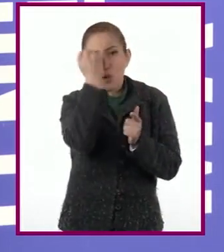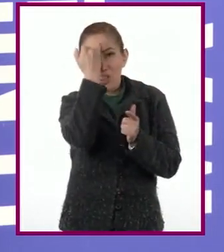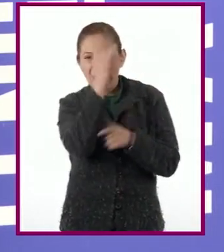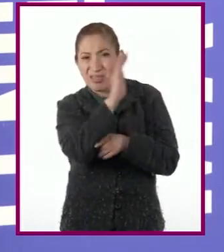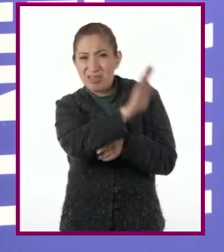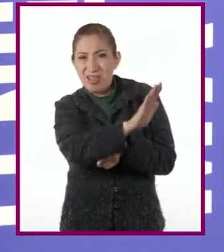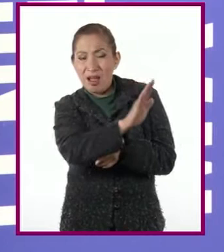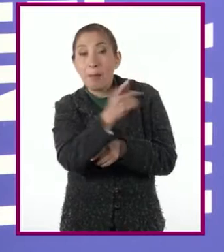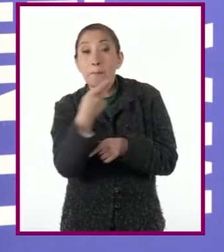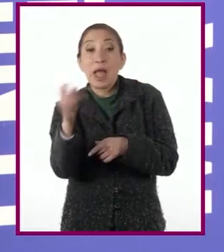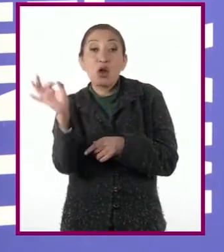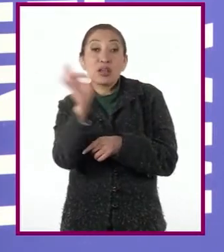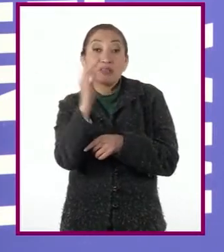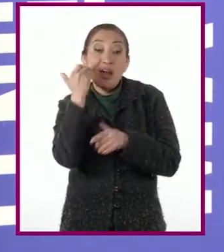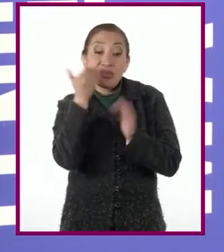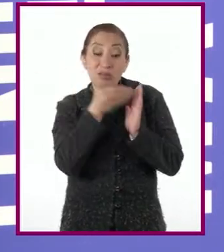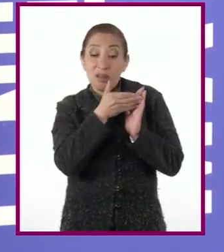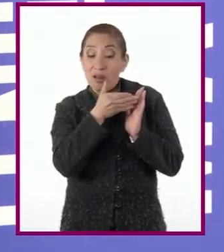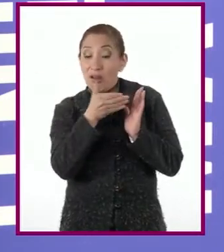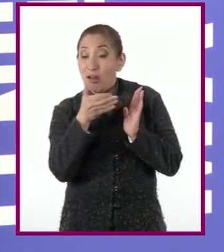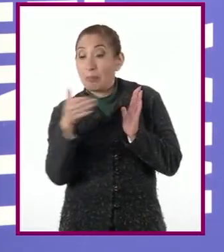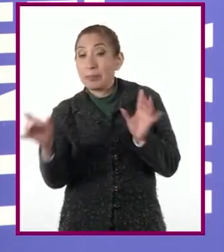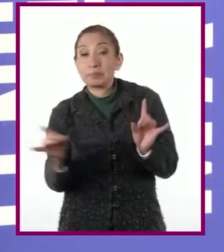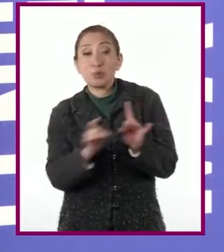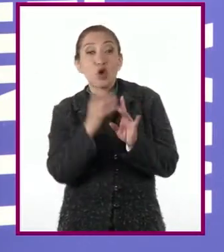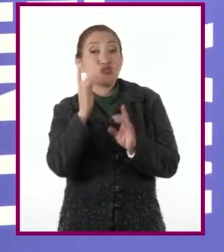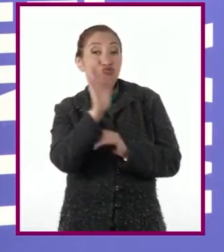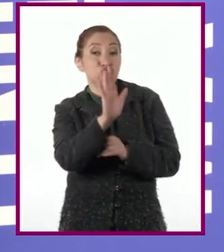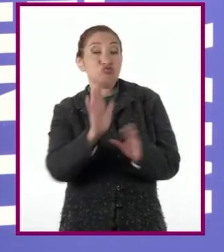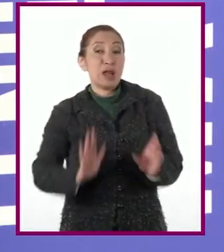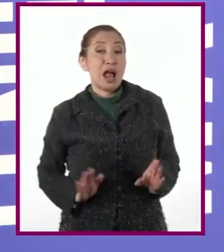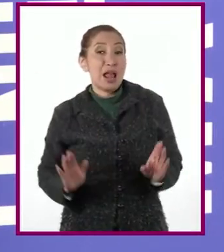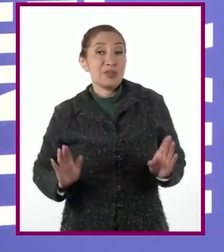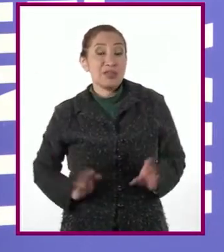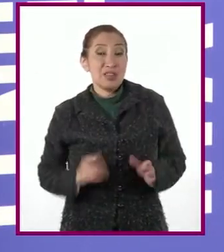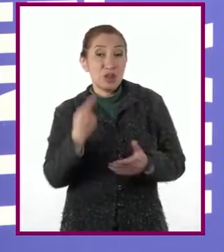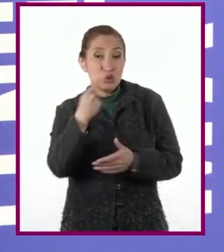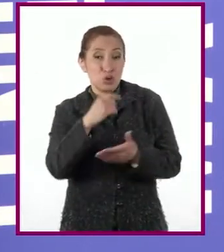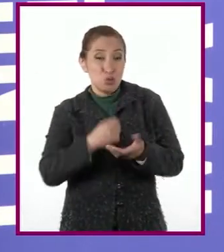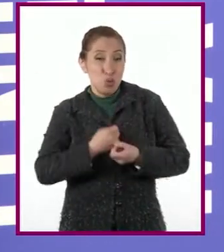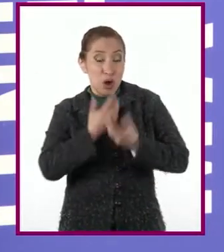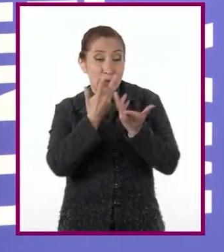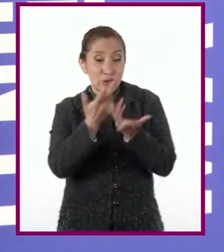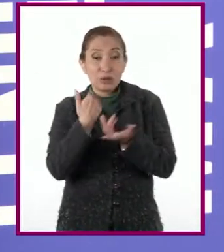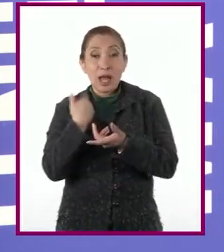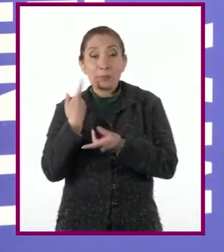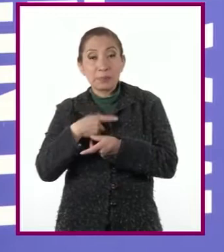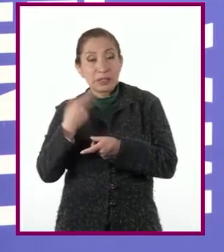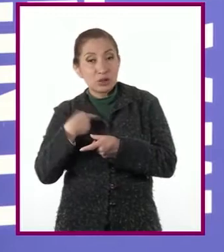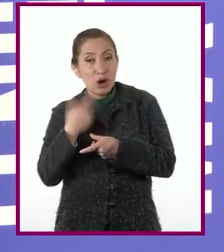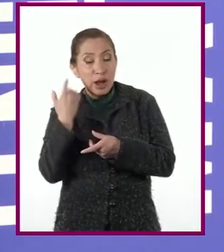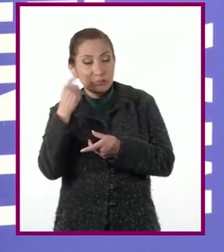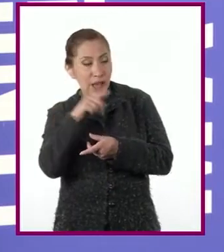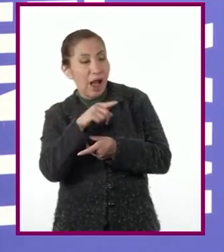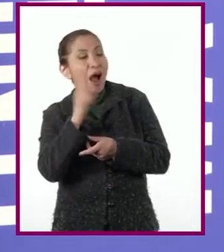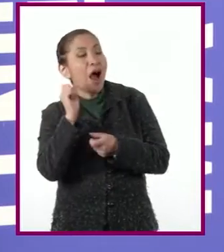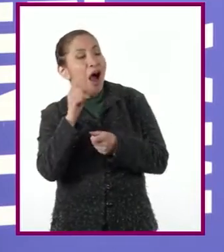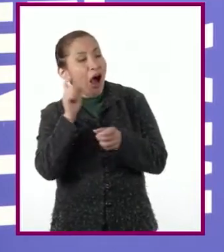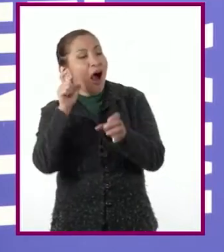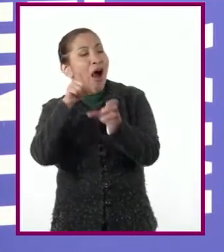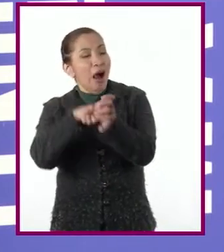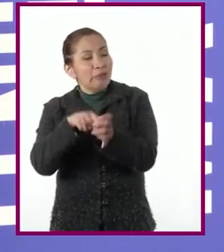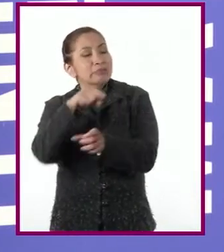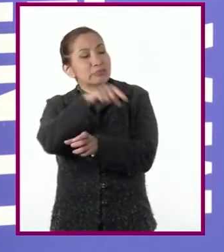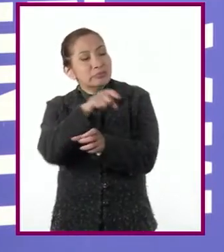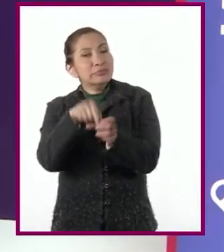puede ocurrir que en el tiempo, debido a las características de sus poemas, los estudiosos los relacionen con un movimiento